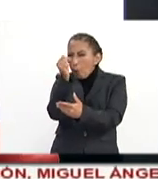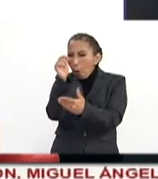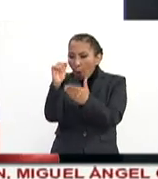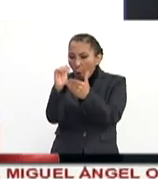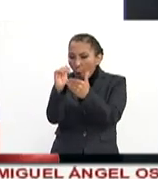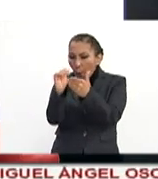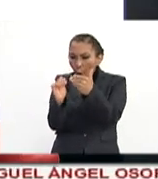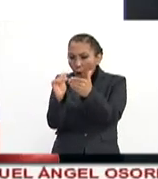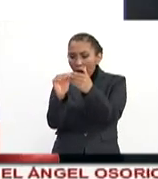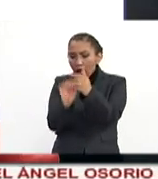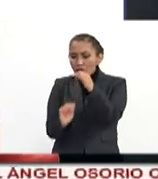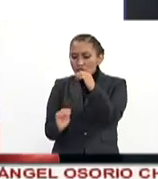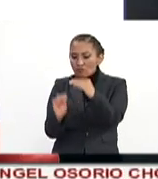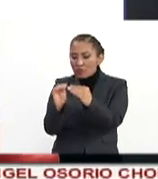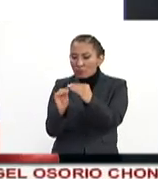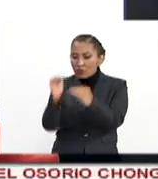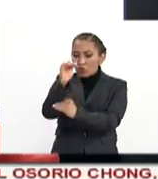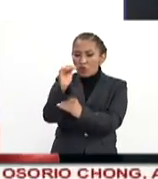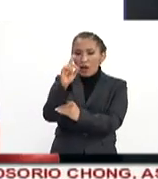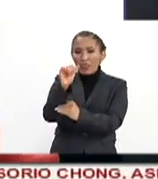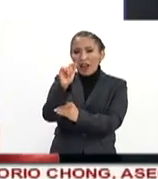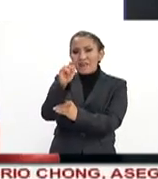punto dieron a Delfina arriba